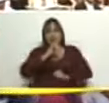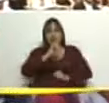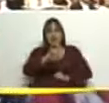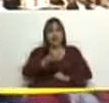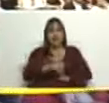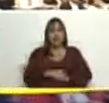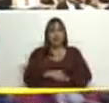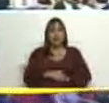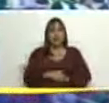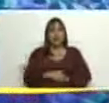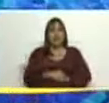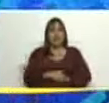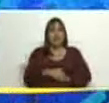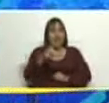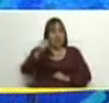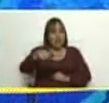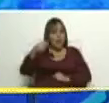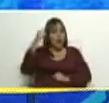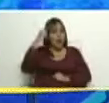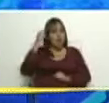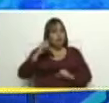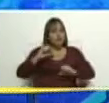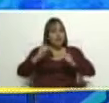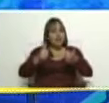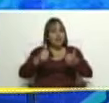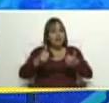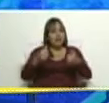pero el día de hoy será el lanzamiento y activación.